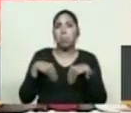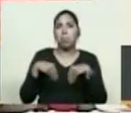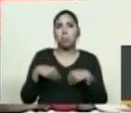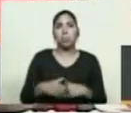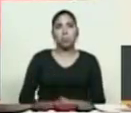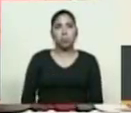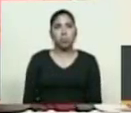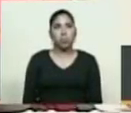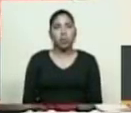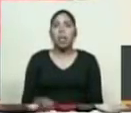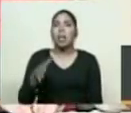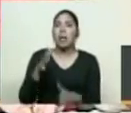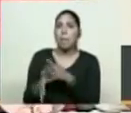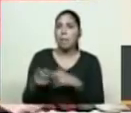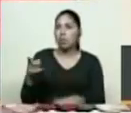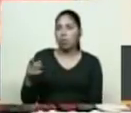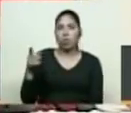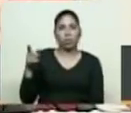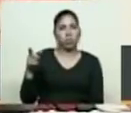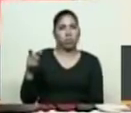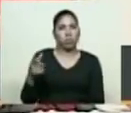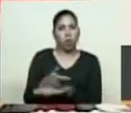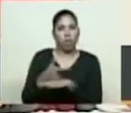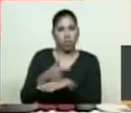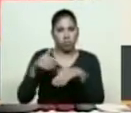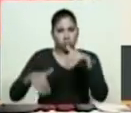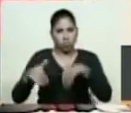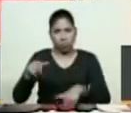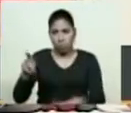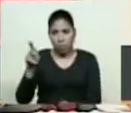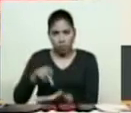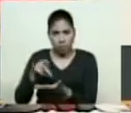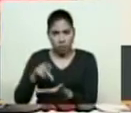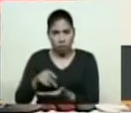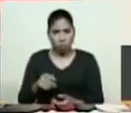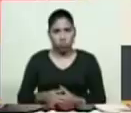elecciones de gobernadores? ¿Fueron ellos o no fueron? ¿Participaron o no participaron?